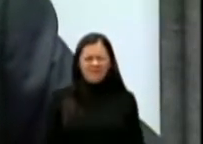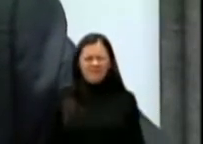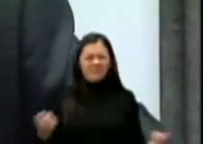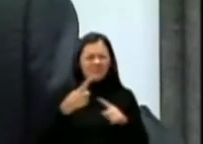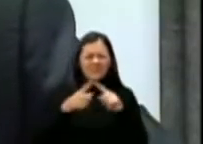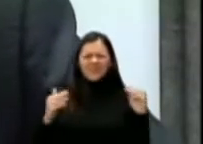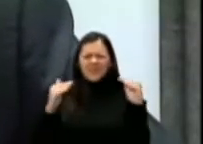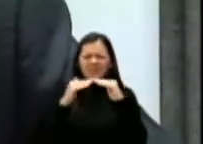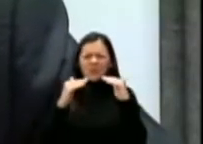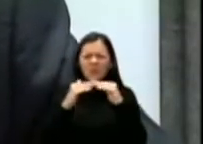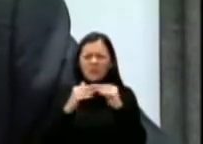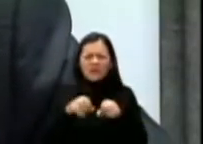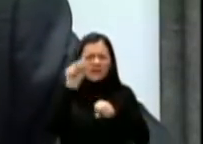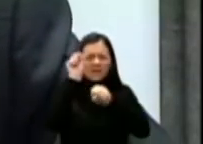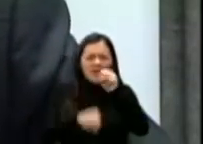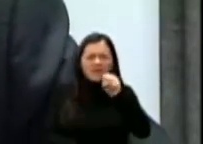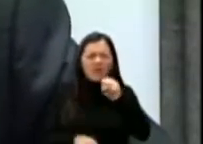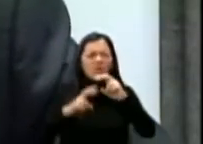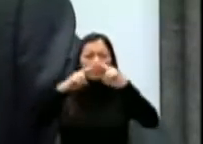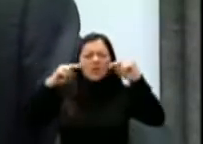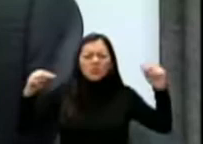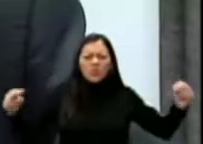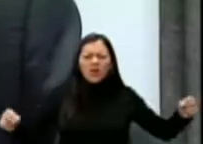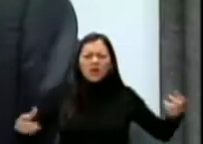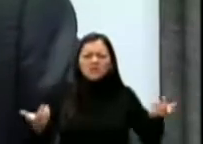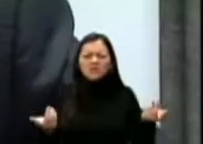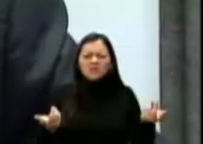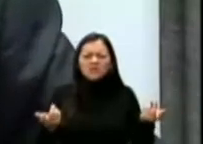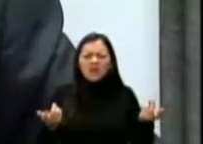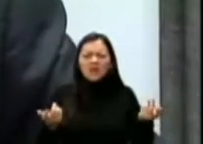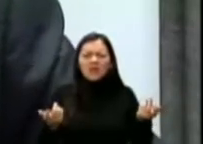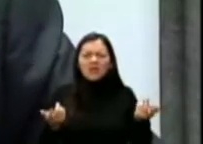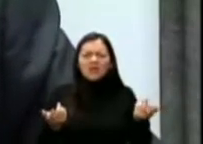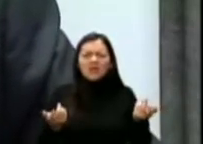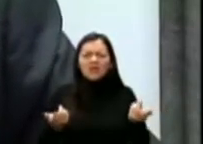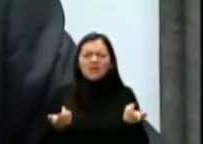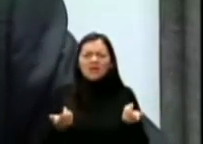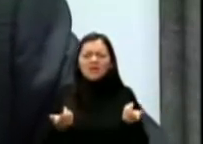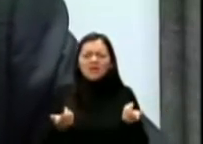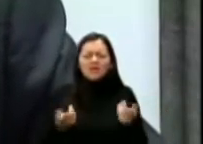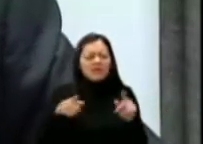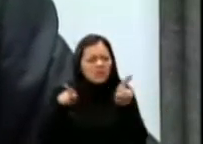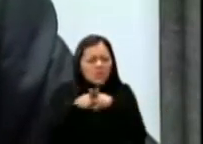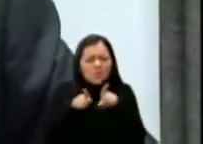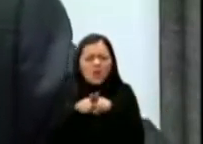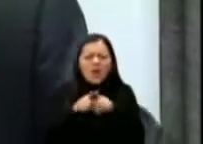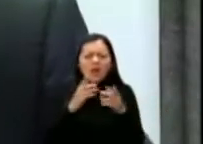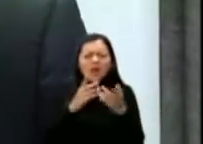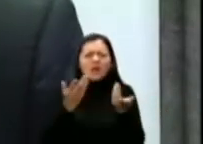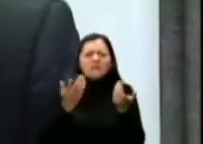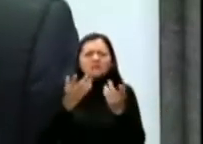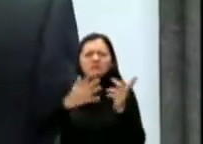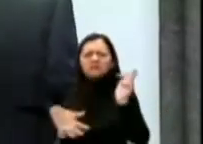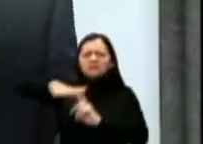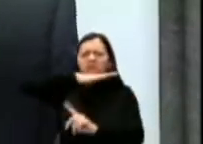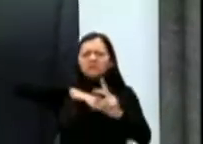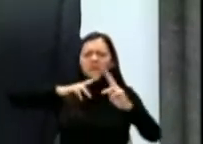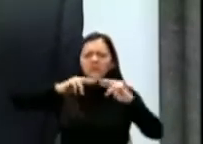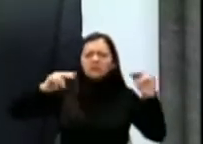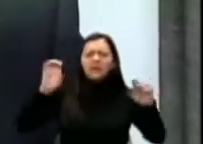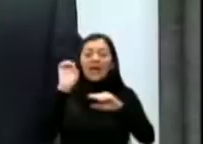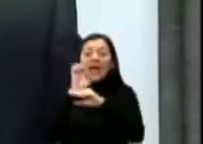en un mes y un atentado un crimen contra la naturaleza un crimen contra el medioambiente la naturaleza en el ecuador